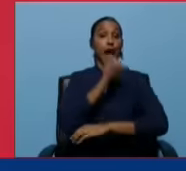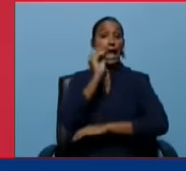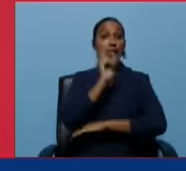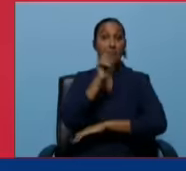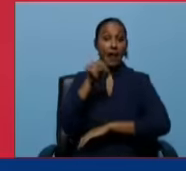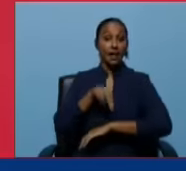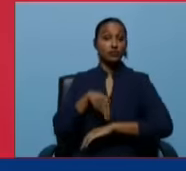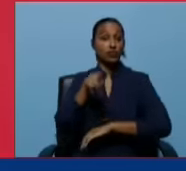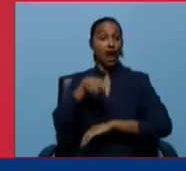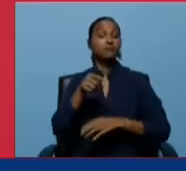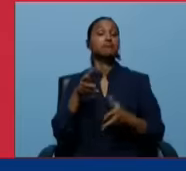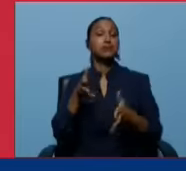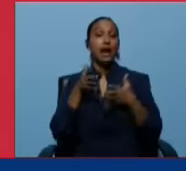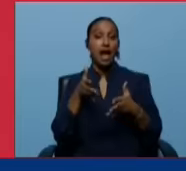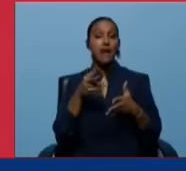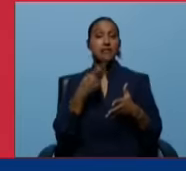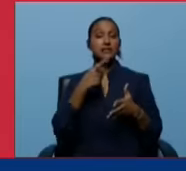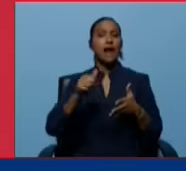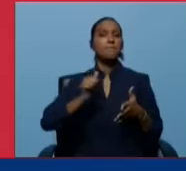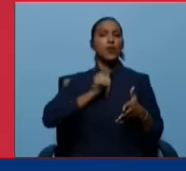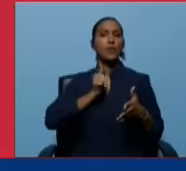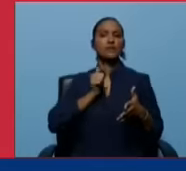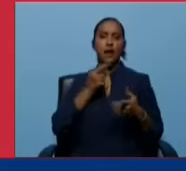para decir que el presidente era Guaidó.